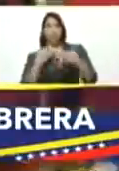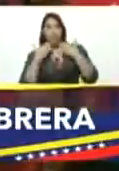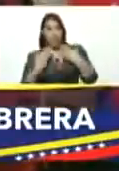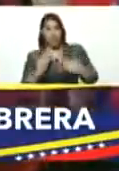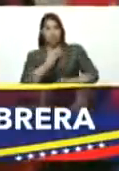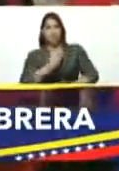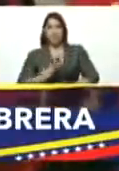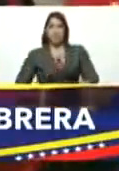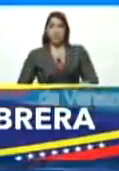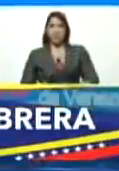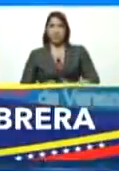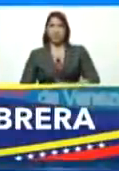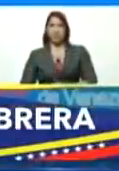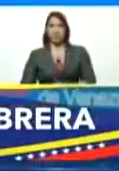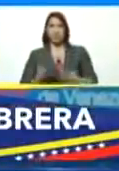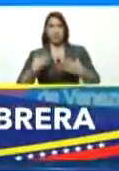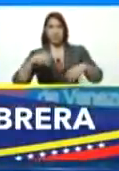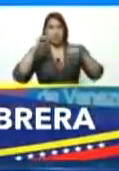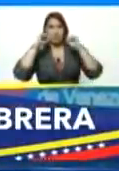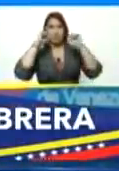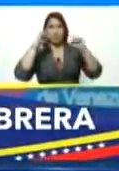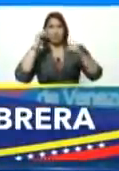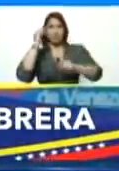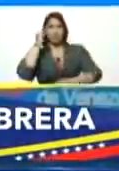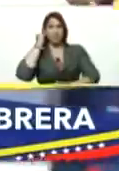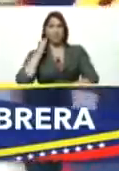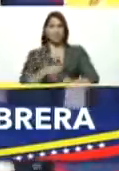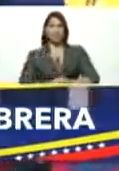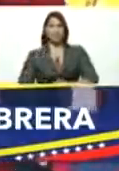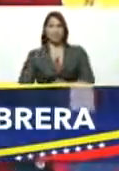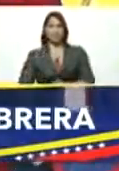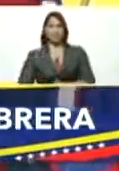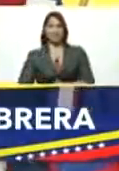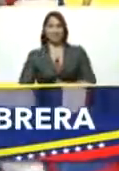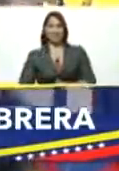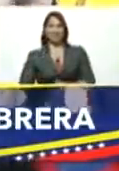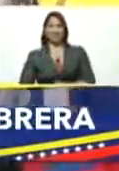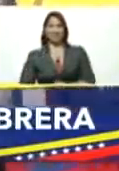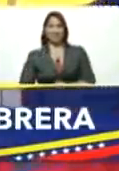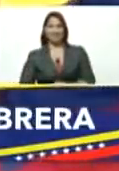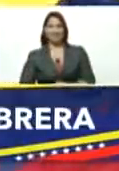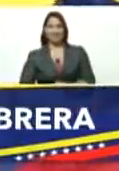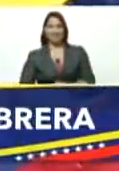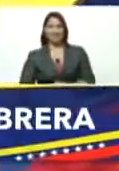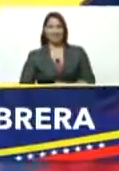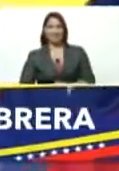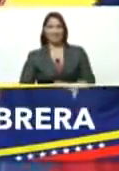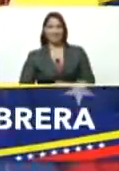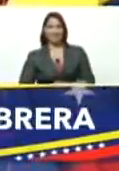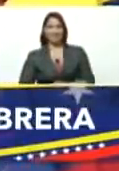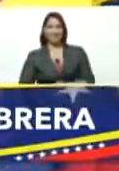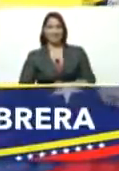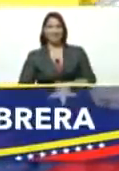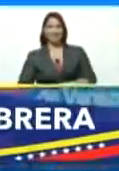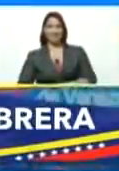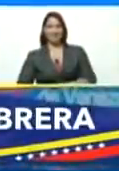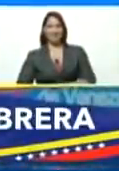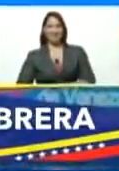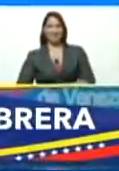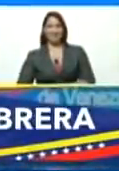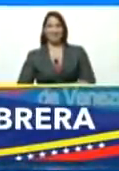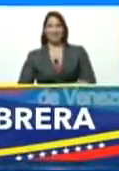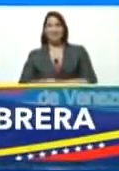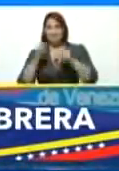presidente que viva rozando que viva la petroquímica y me